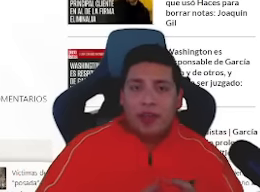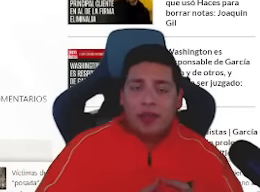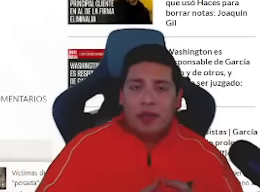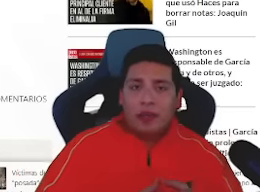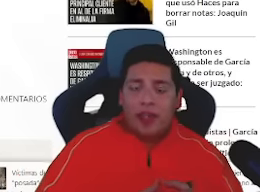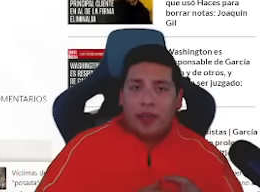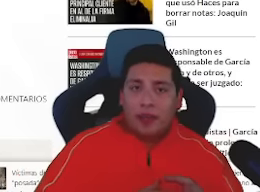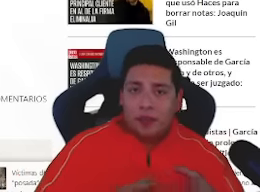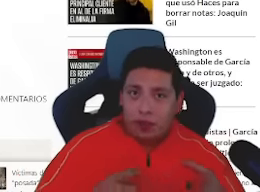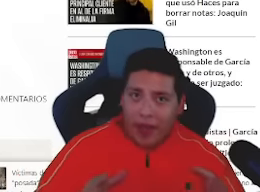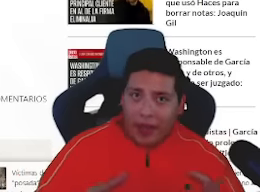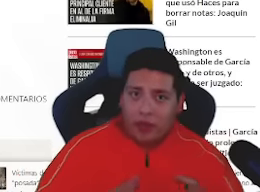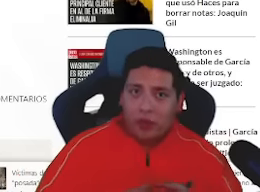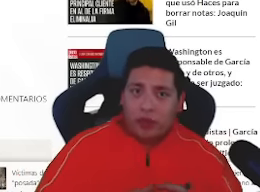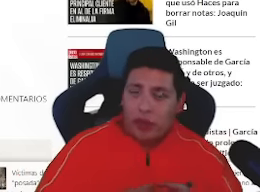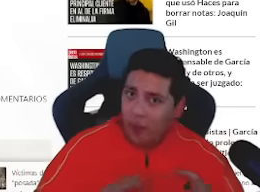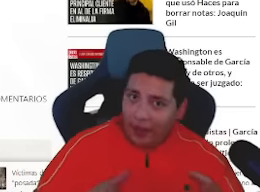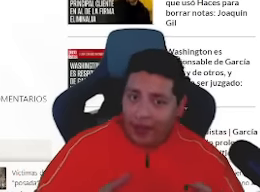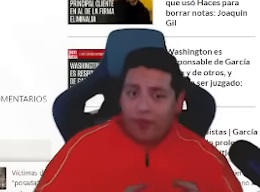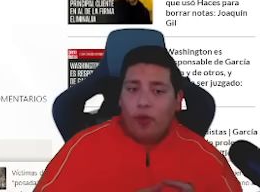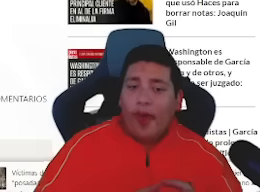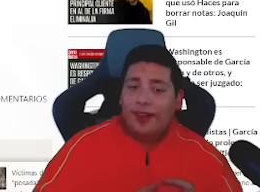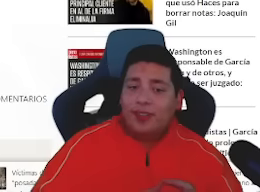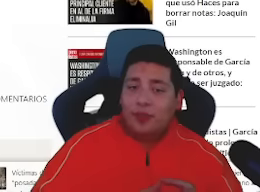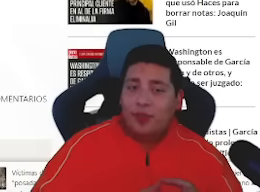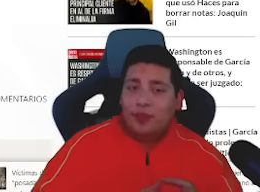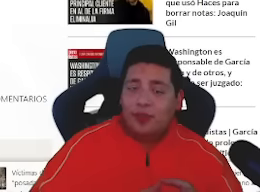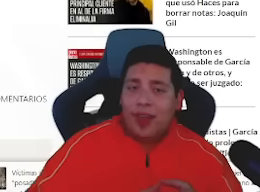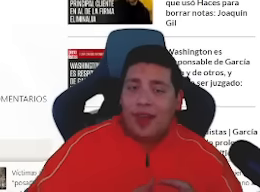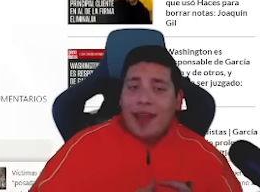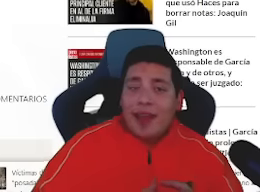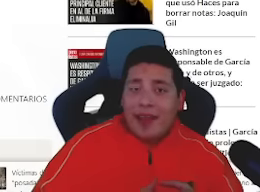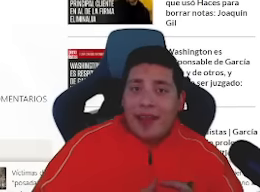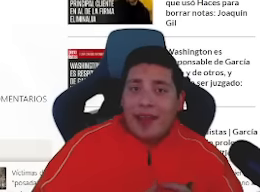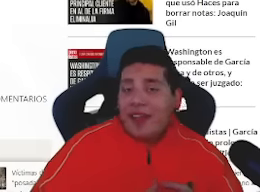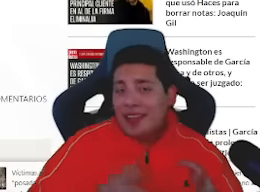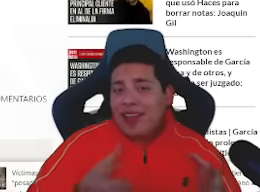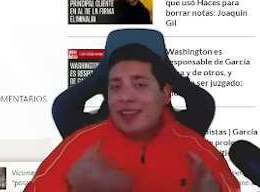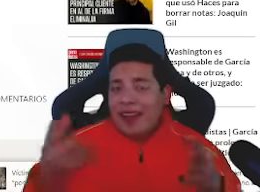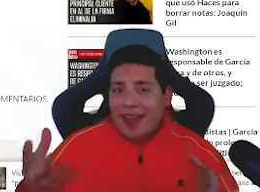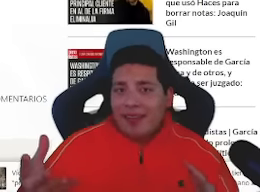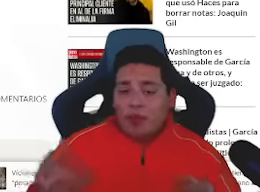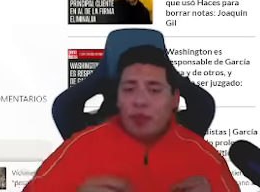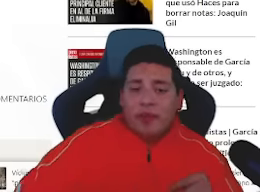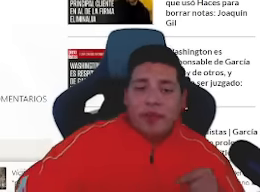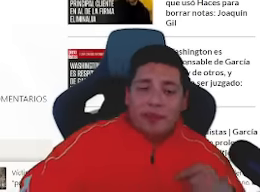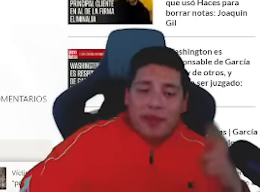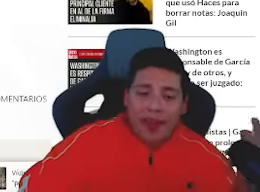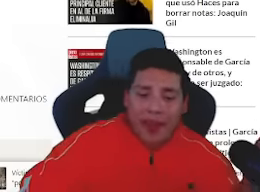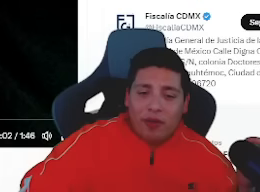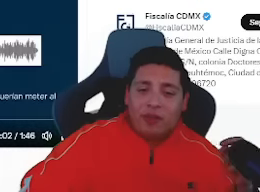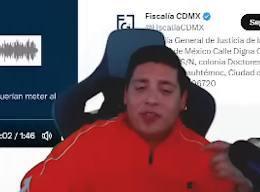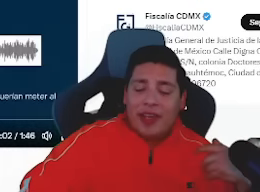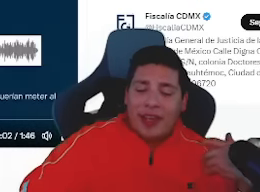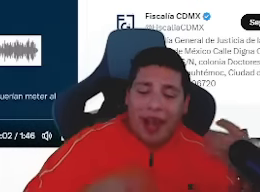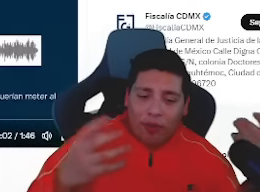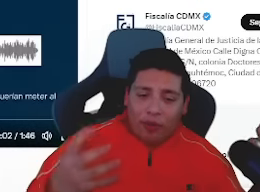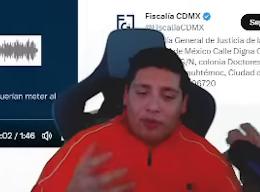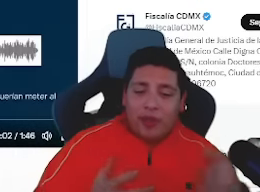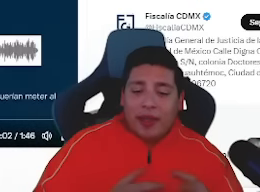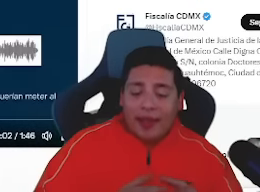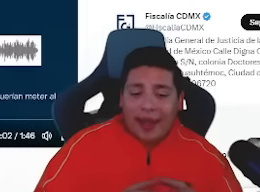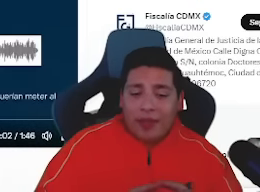órdenes de aprehensión en contra de funcionarios del partido Acción Nacional, y están saliendo pues videos